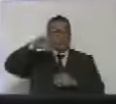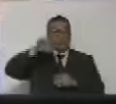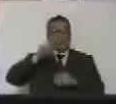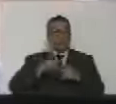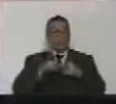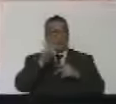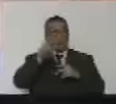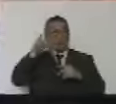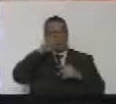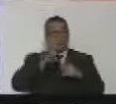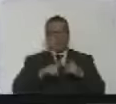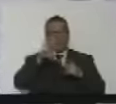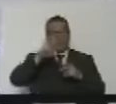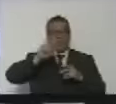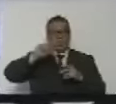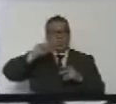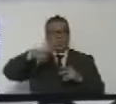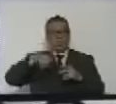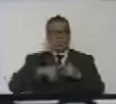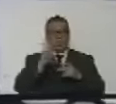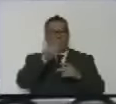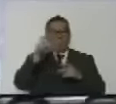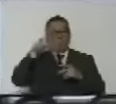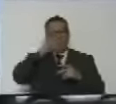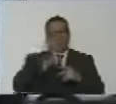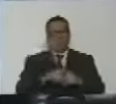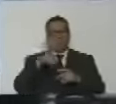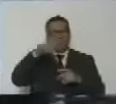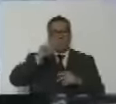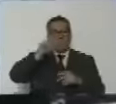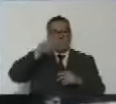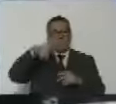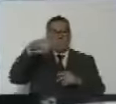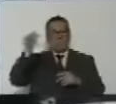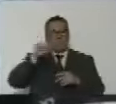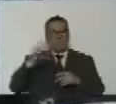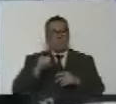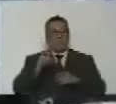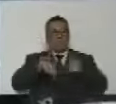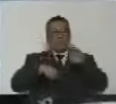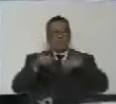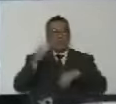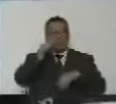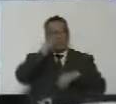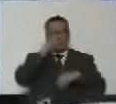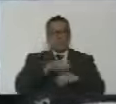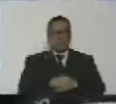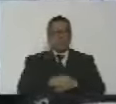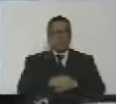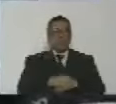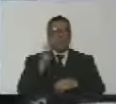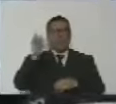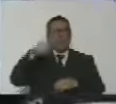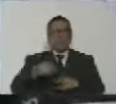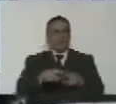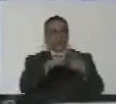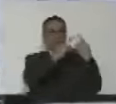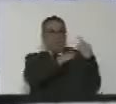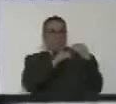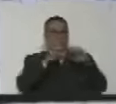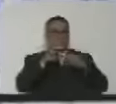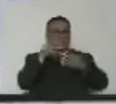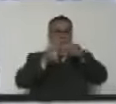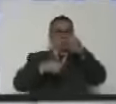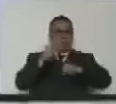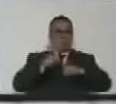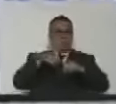11 años, Carlos Espósito, de 11 años, y Carla Espósito, de 10 años. Están también representantes de la comuna